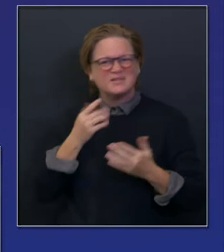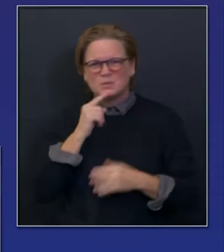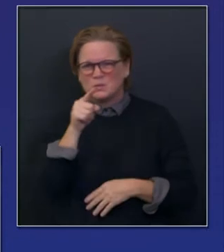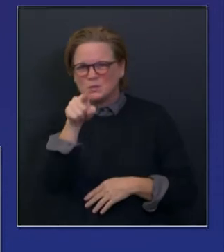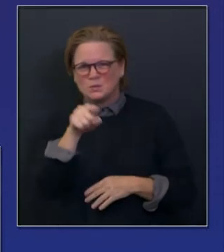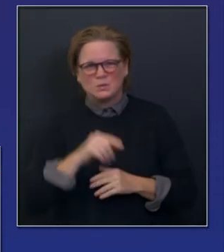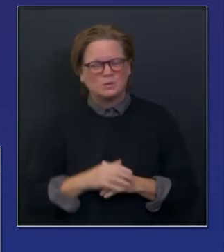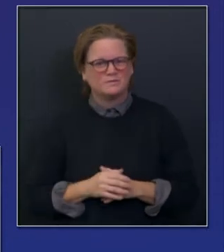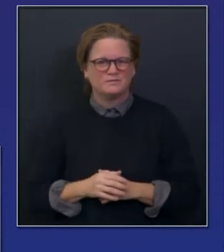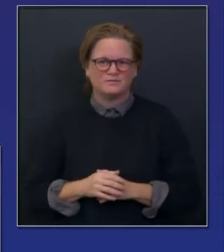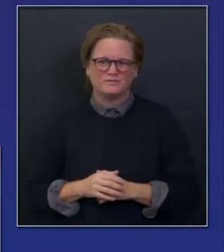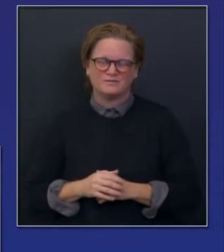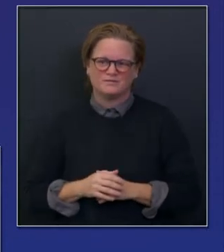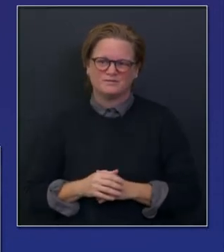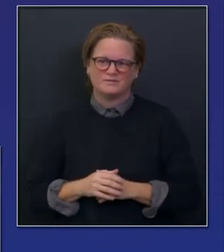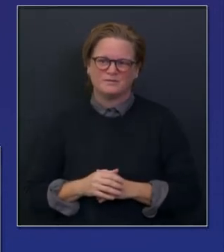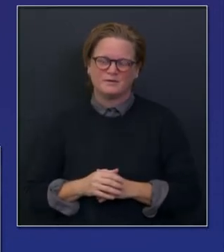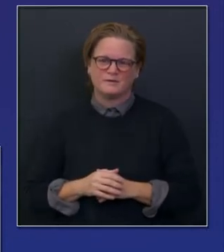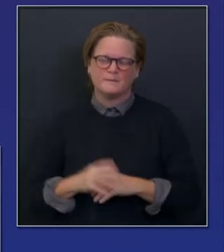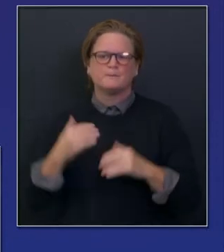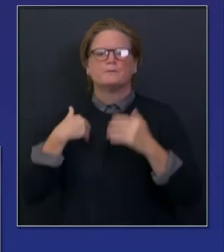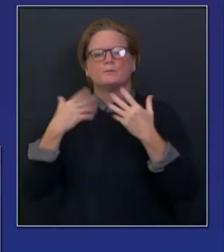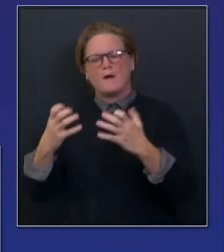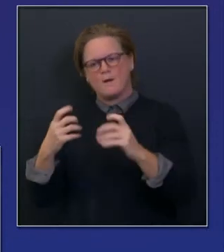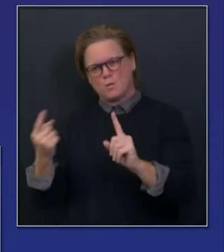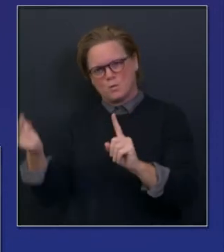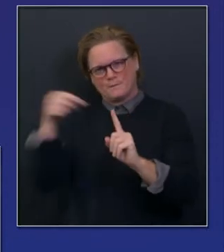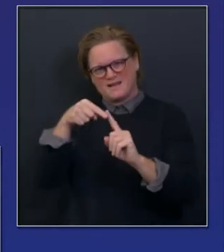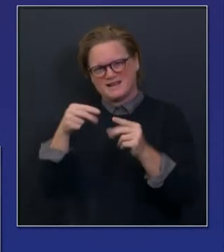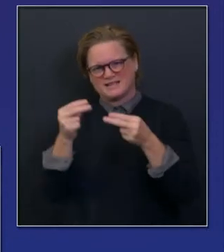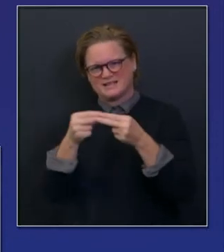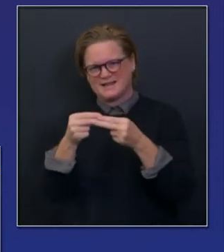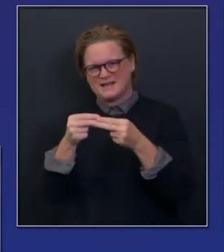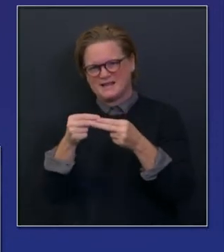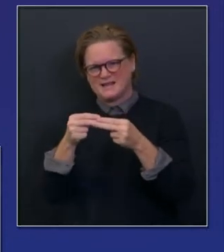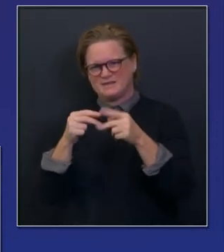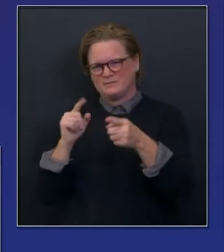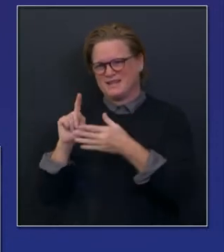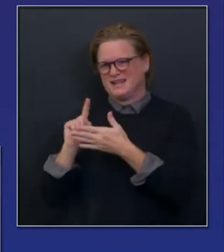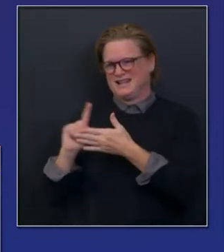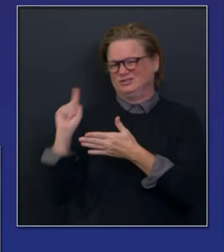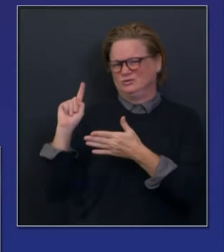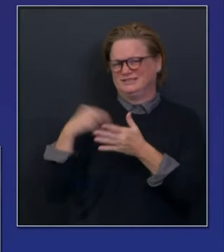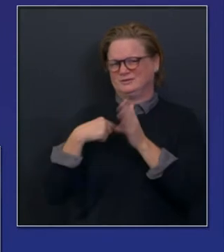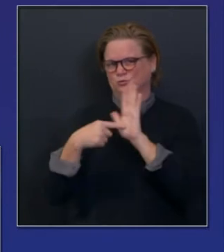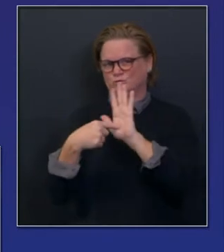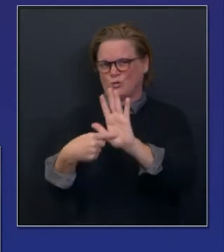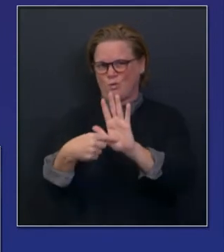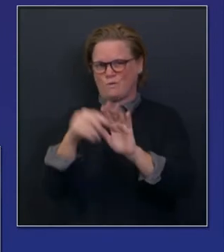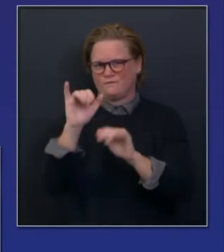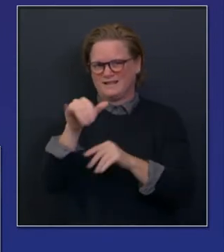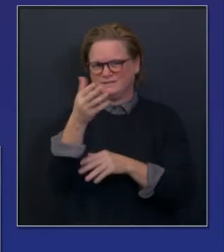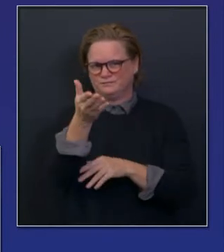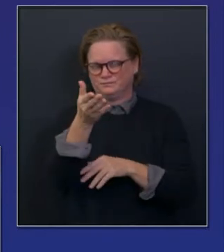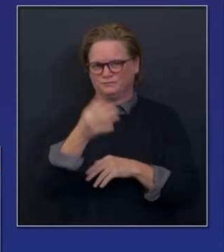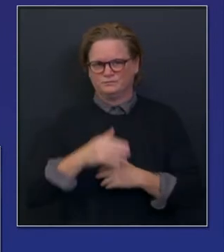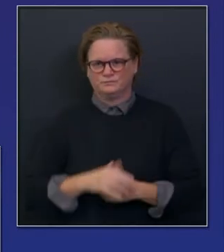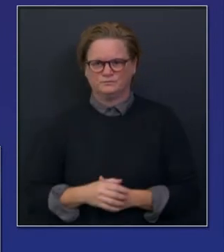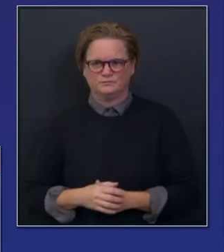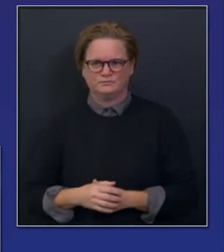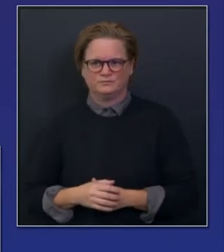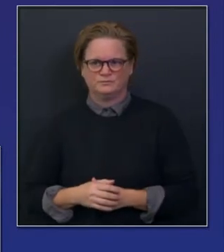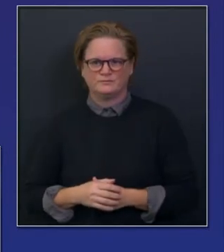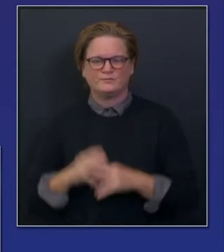Para ayudar en este sentido, quiero mostrarles una transparencia de la semana pasada. El jueves pasado anunciamos